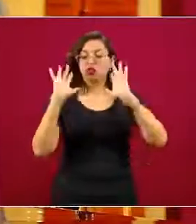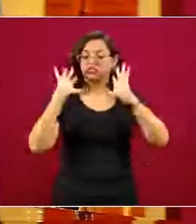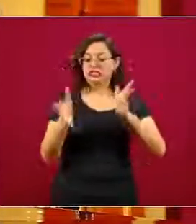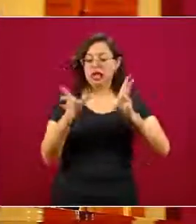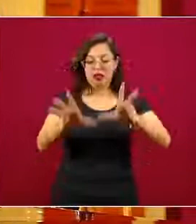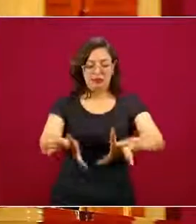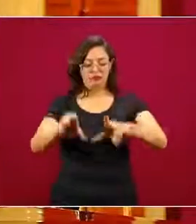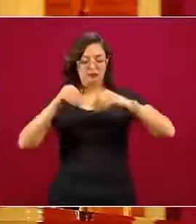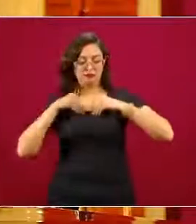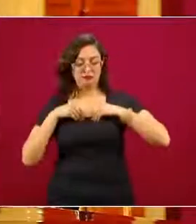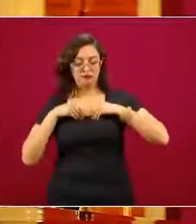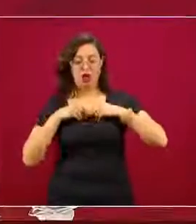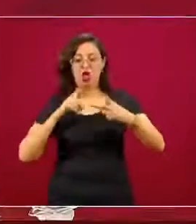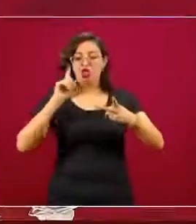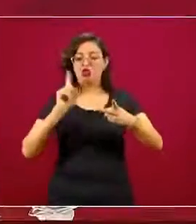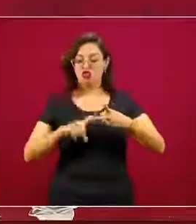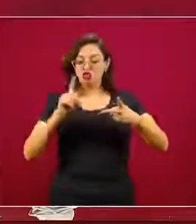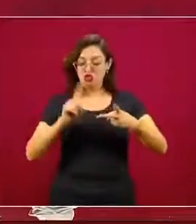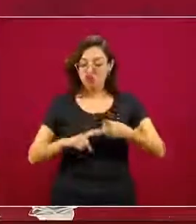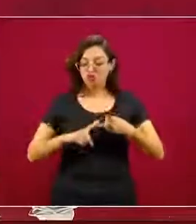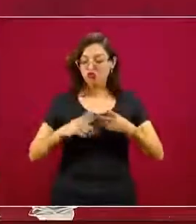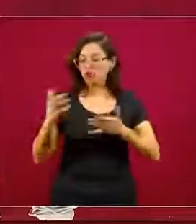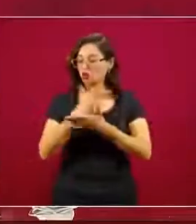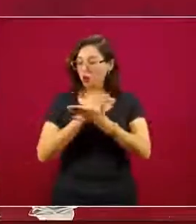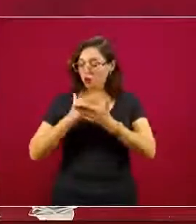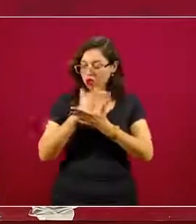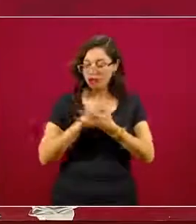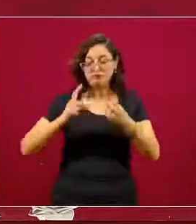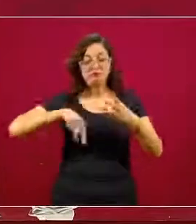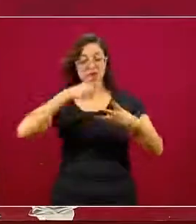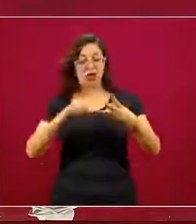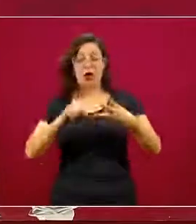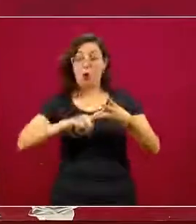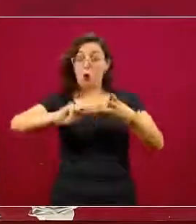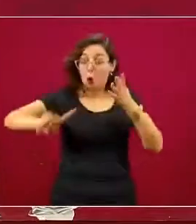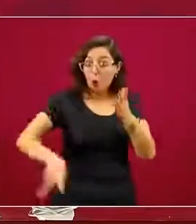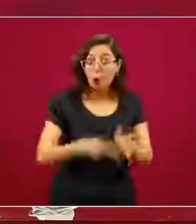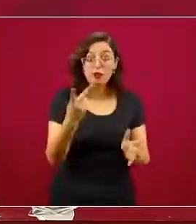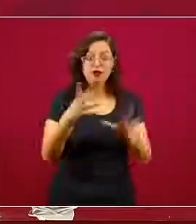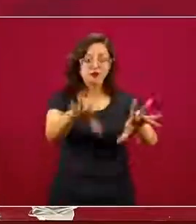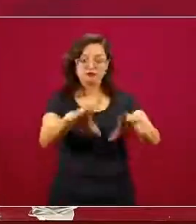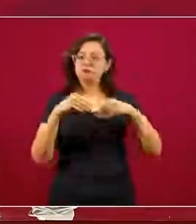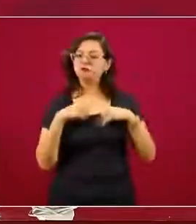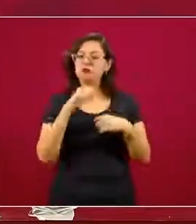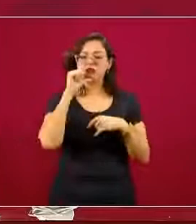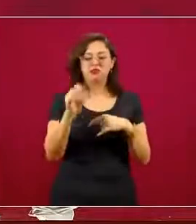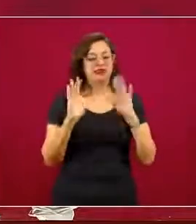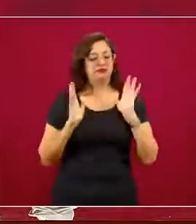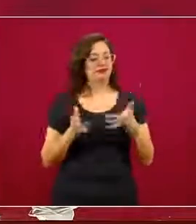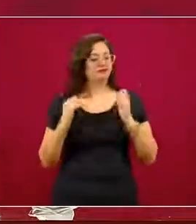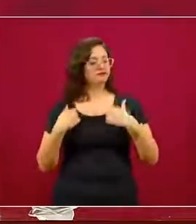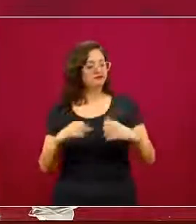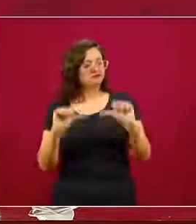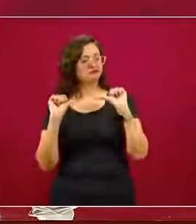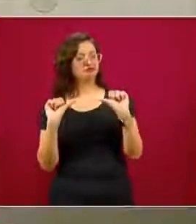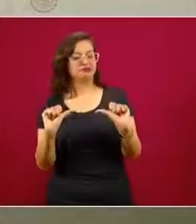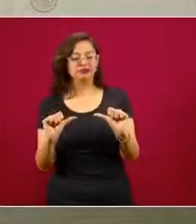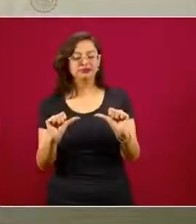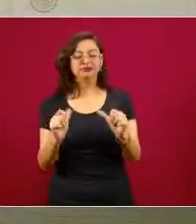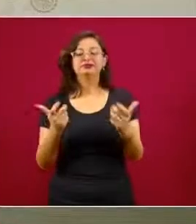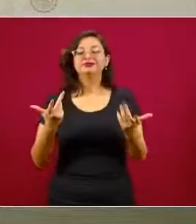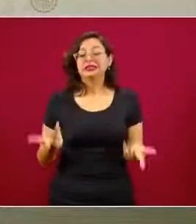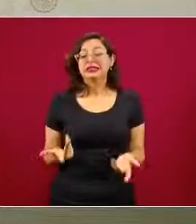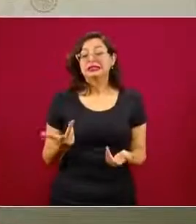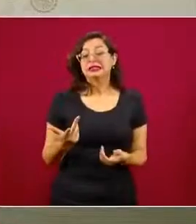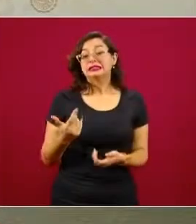2, ya no me puede volver a dar. Y varios elementos de la sociedad, y yo diría destacadamente la